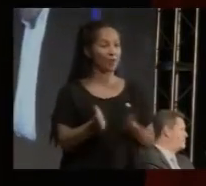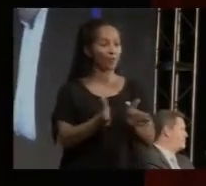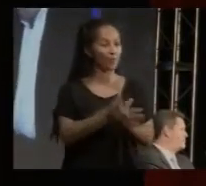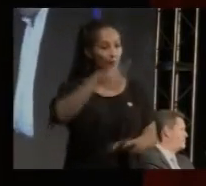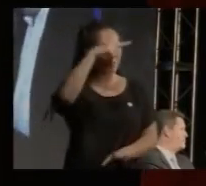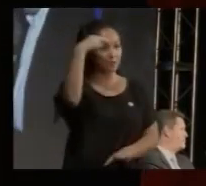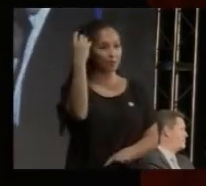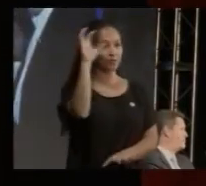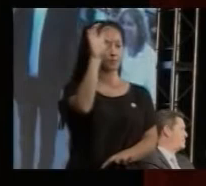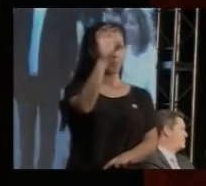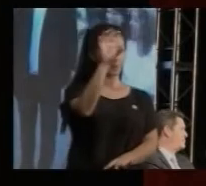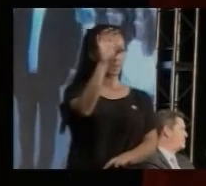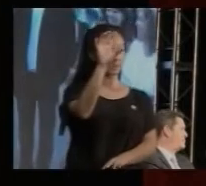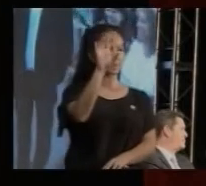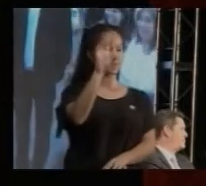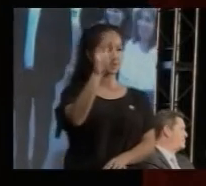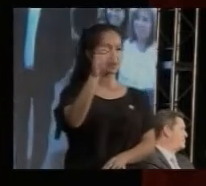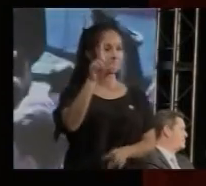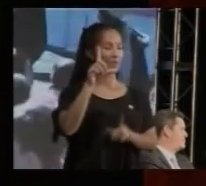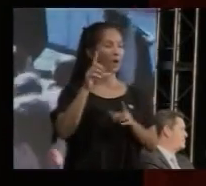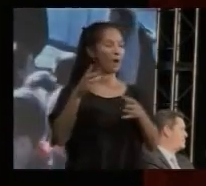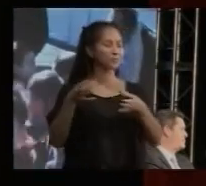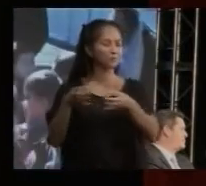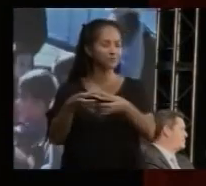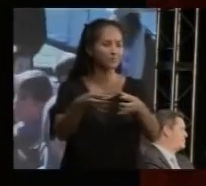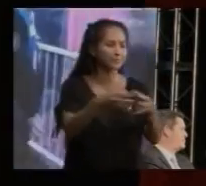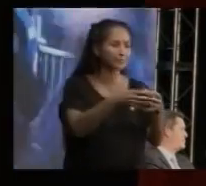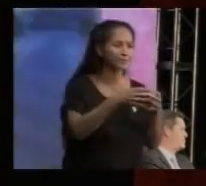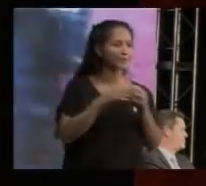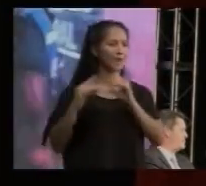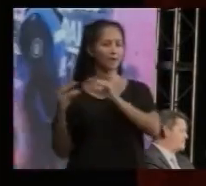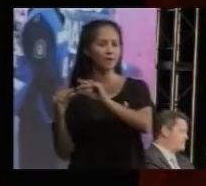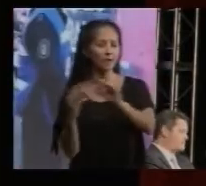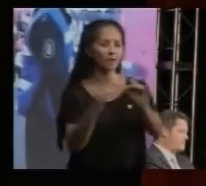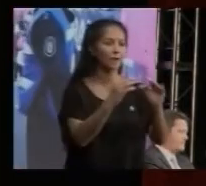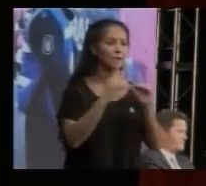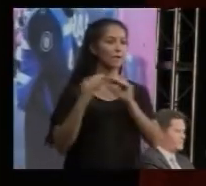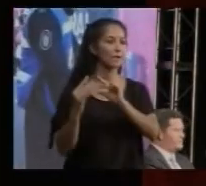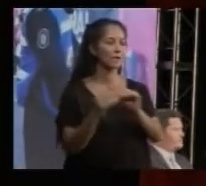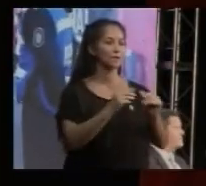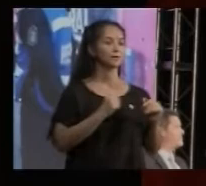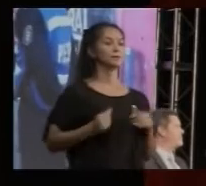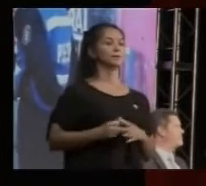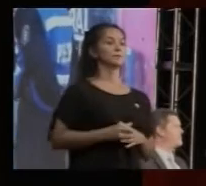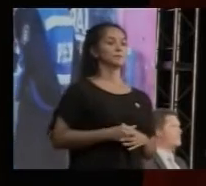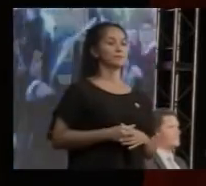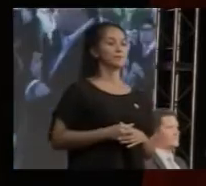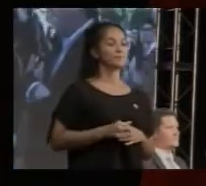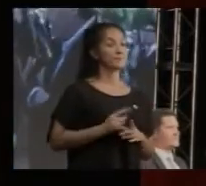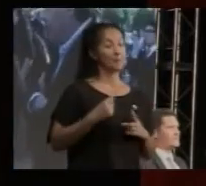la provincia. Ha habido innumerables reuniones y se ha visto, seguramente que